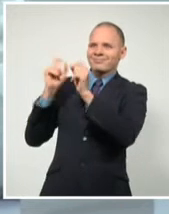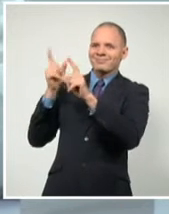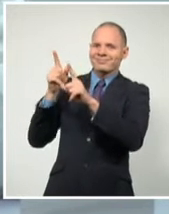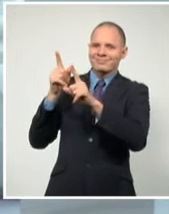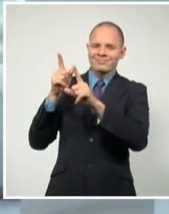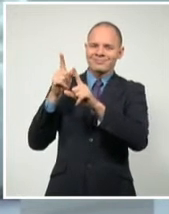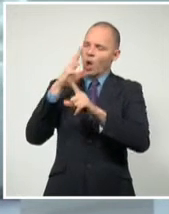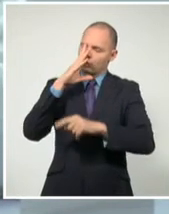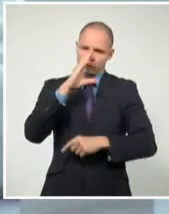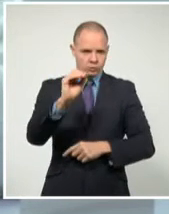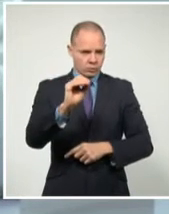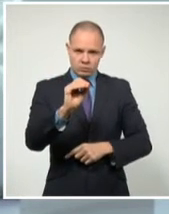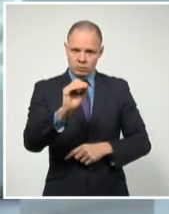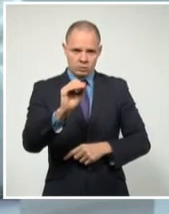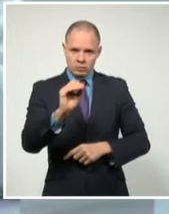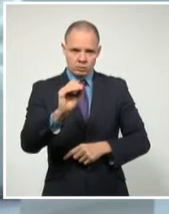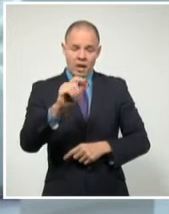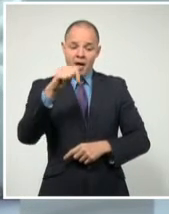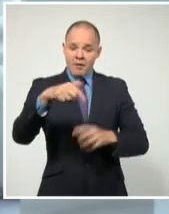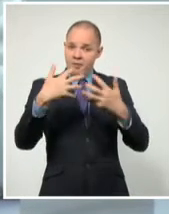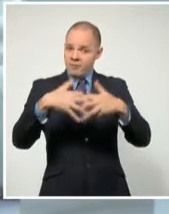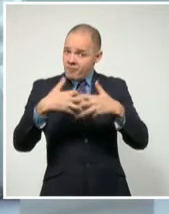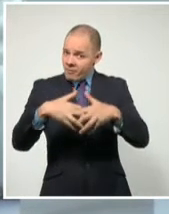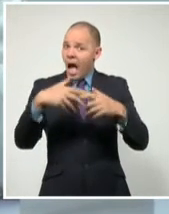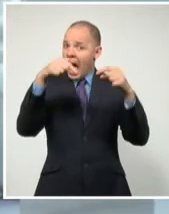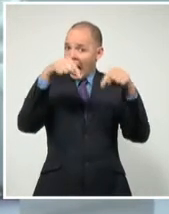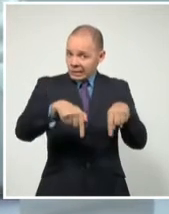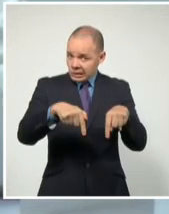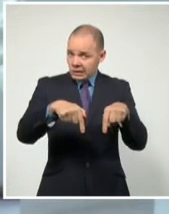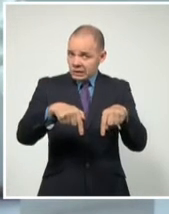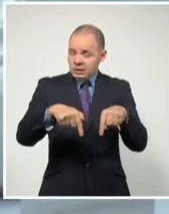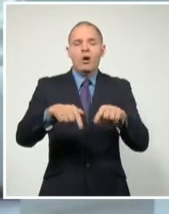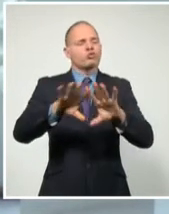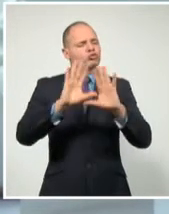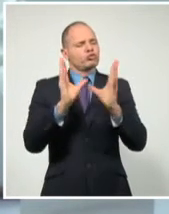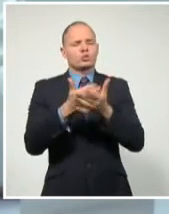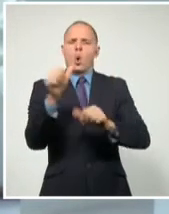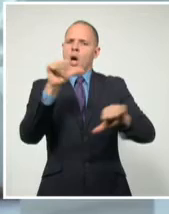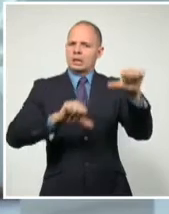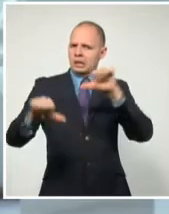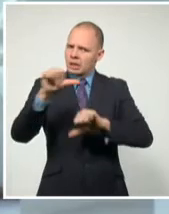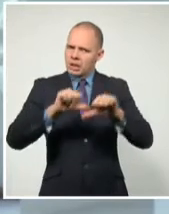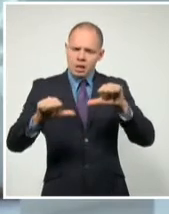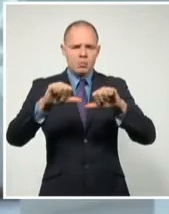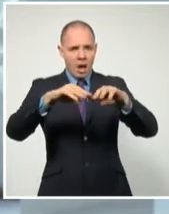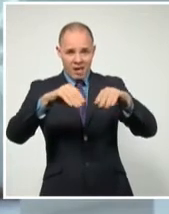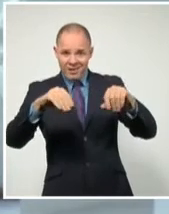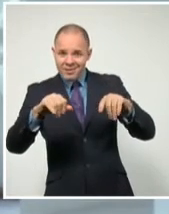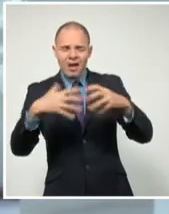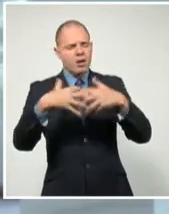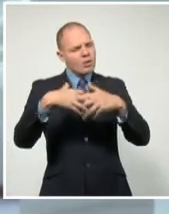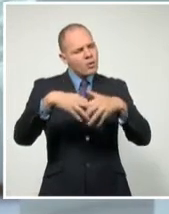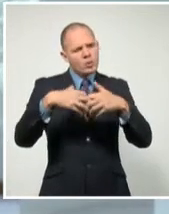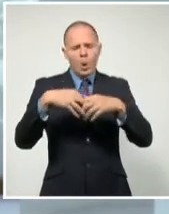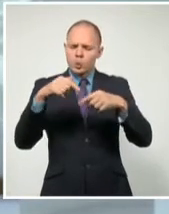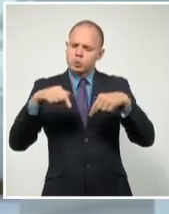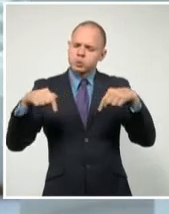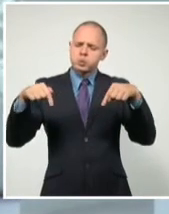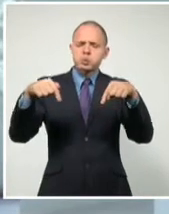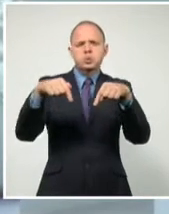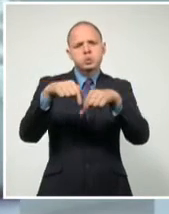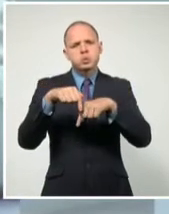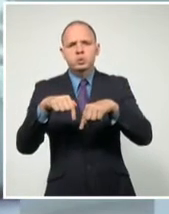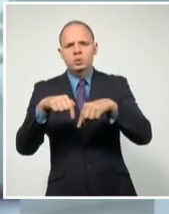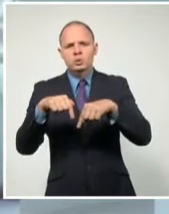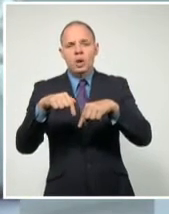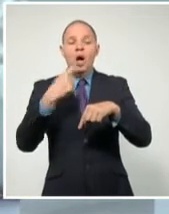que producir los fertilizantes que necesita la agricultura. Si no tiene capacidad para todo lo que necesita, gradualmente tendrá que ir incluyendo los